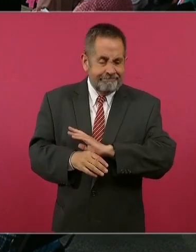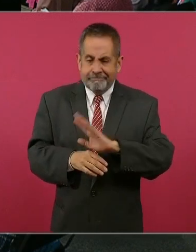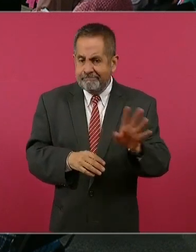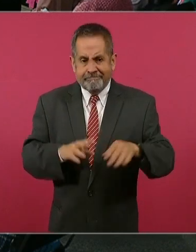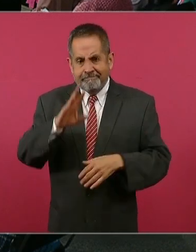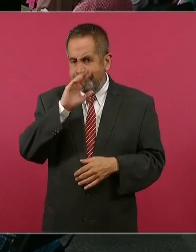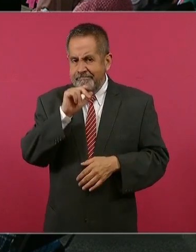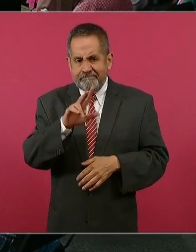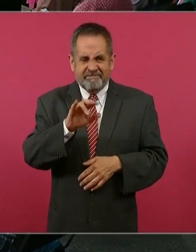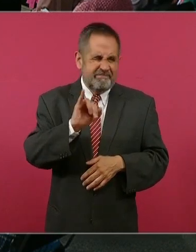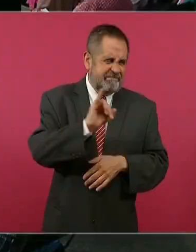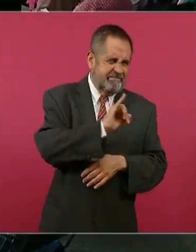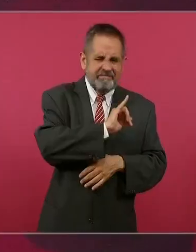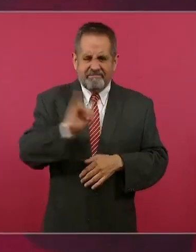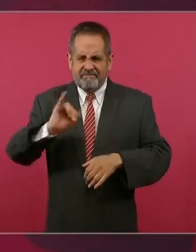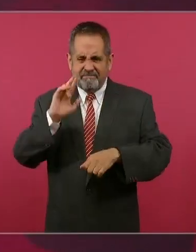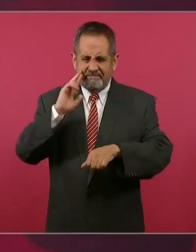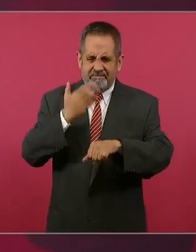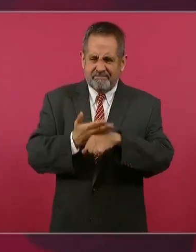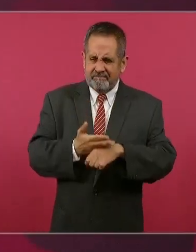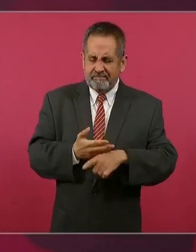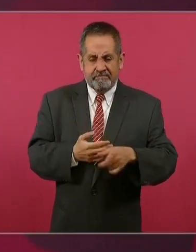de manera muy irresponsable